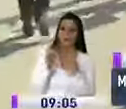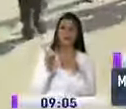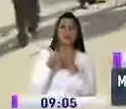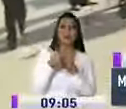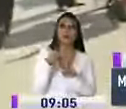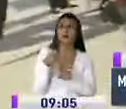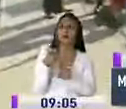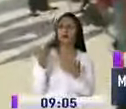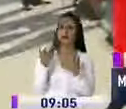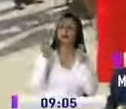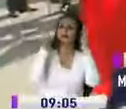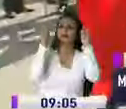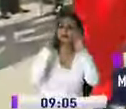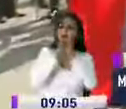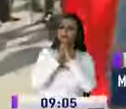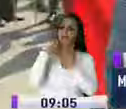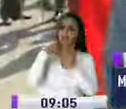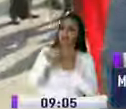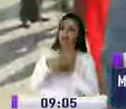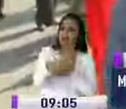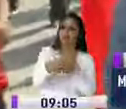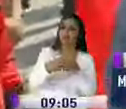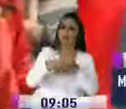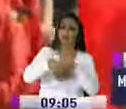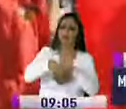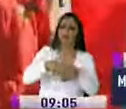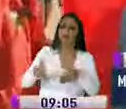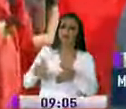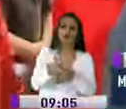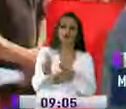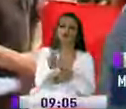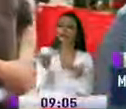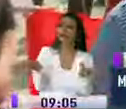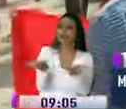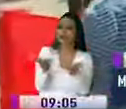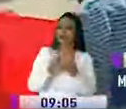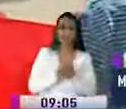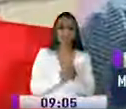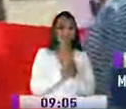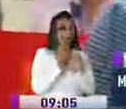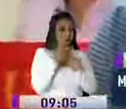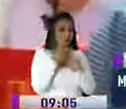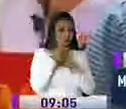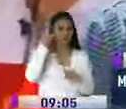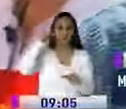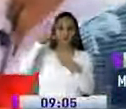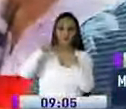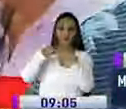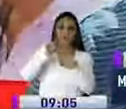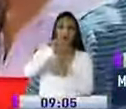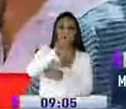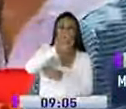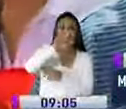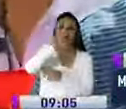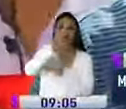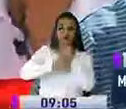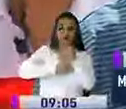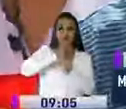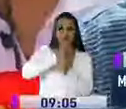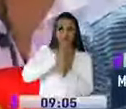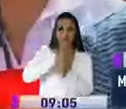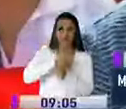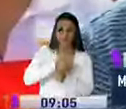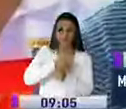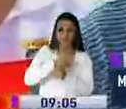son las consignas para este año y cuál va a ser el recorrido que darán en la marcha. Bueno, al conmemorarse los 132 años de los mártires de